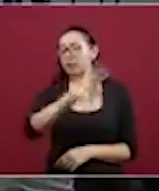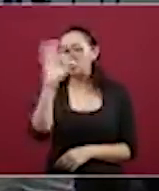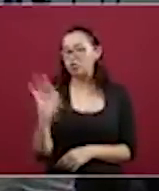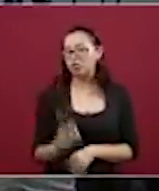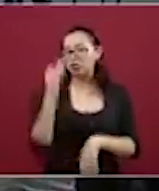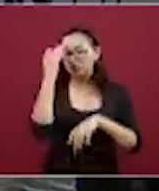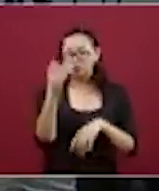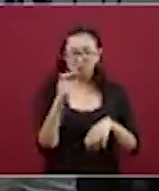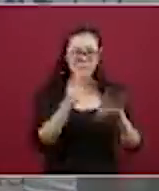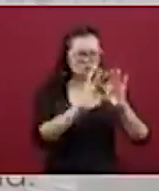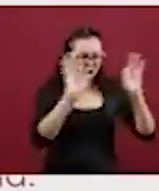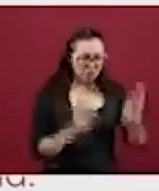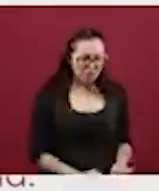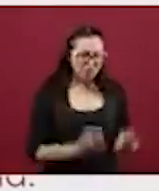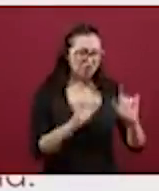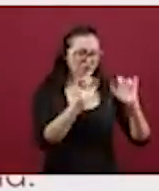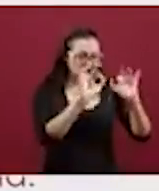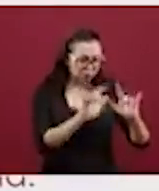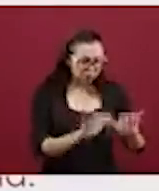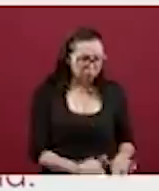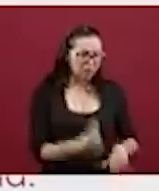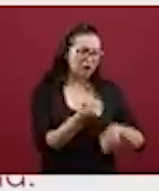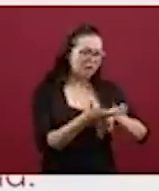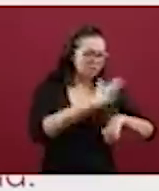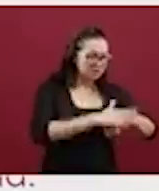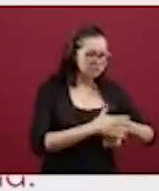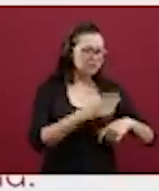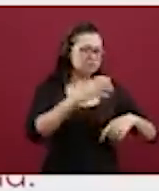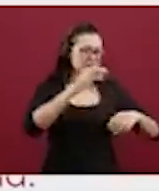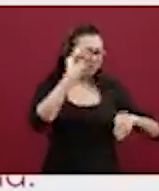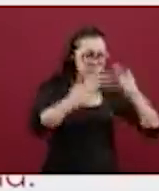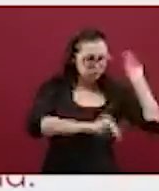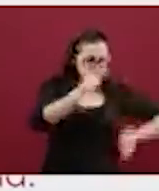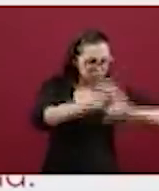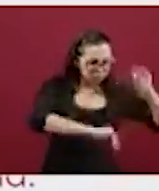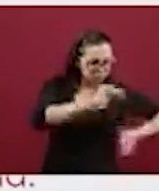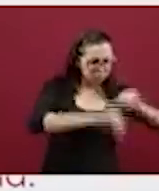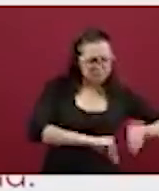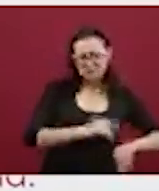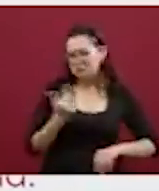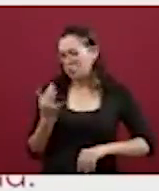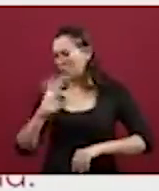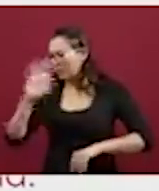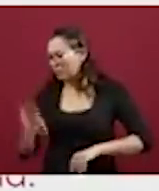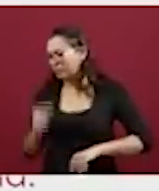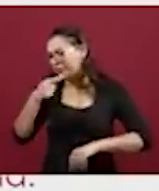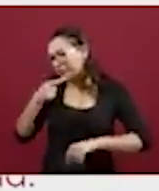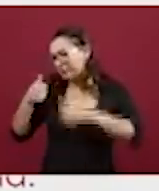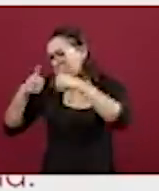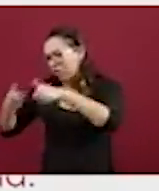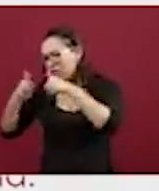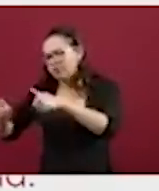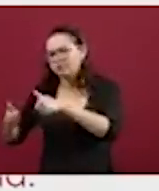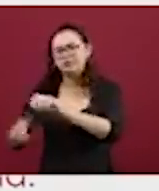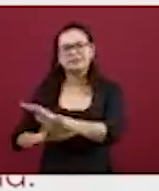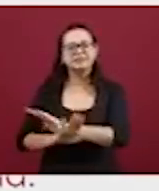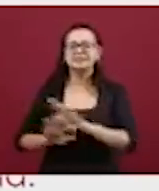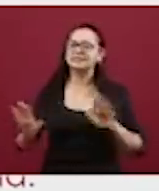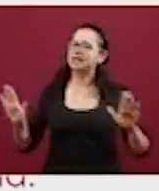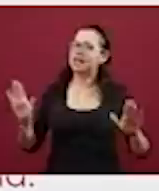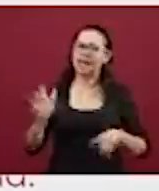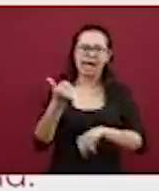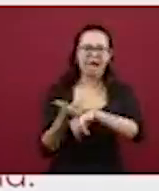de su tiempo en llenar formatos y el otro 50% en atender a sus niñas y niños. Por eso es que vamos a hacer esta